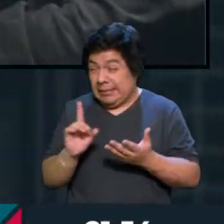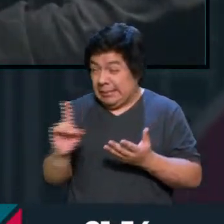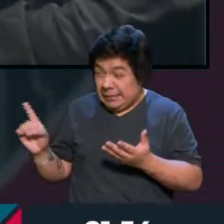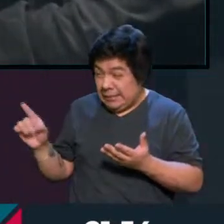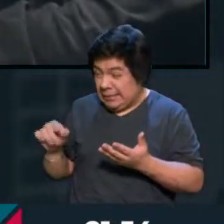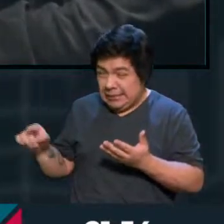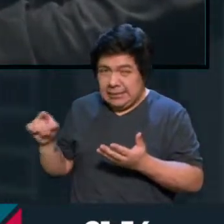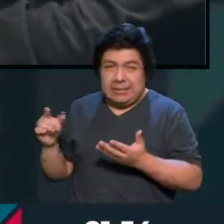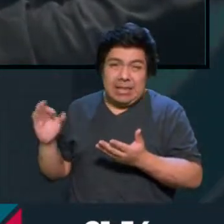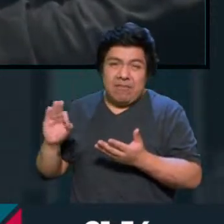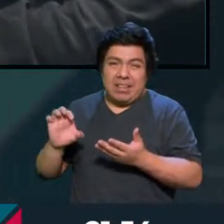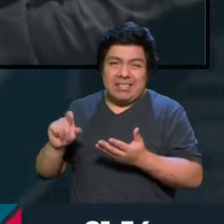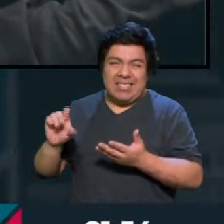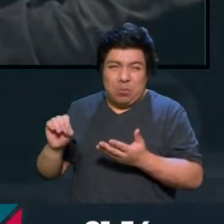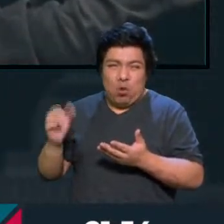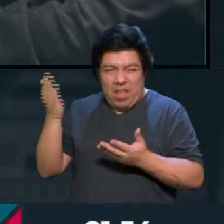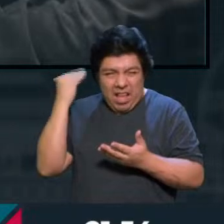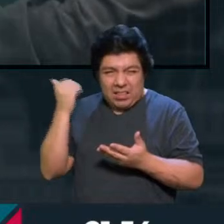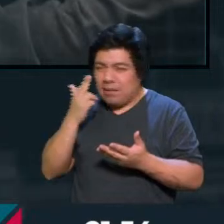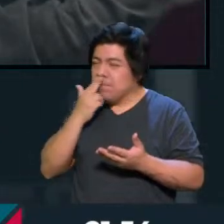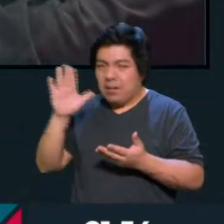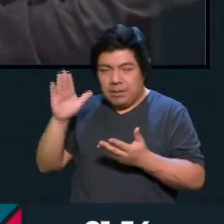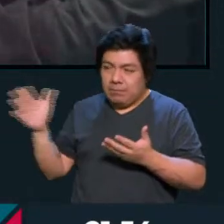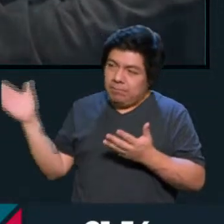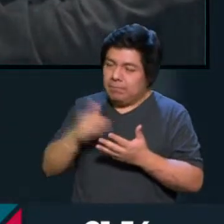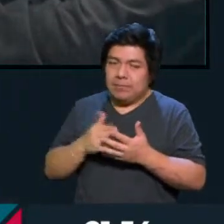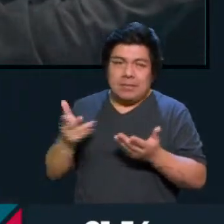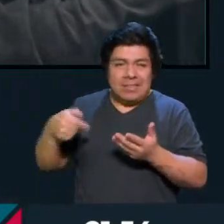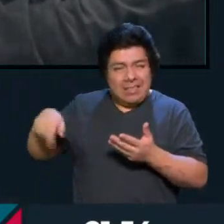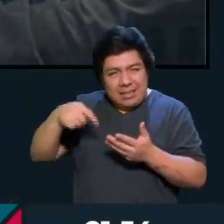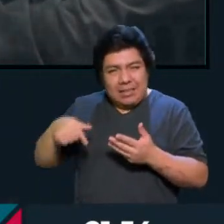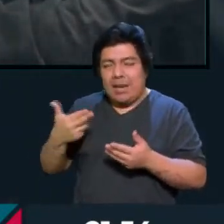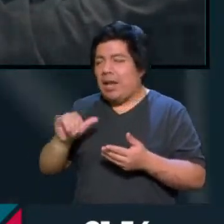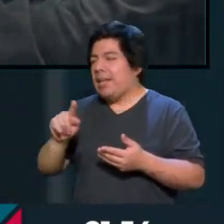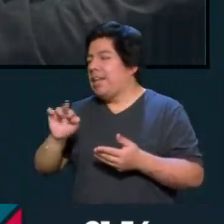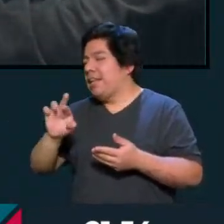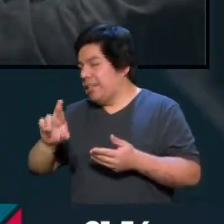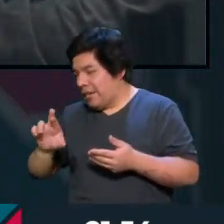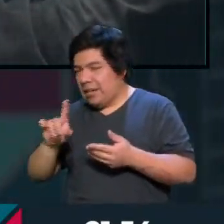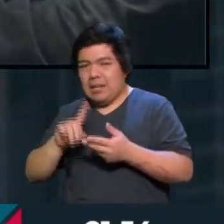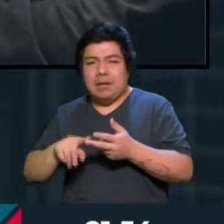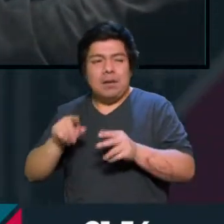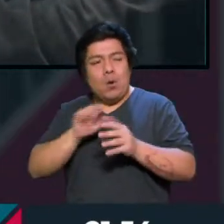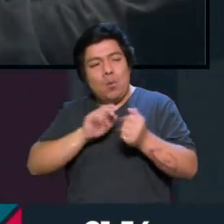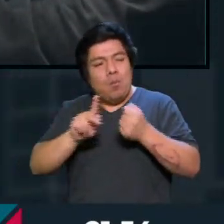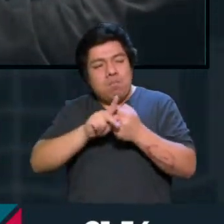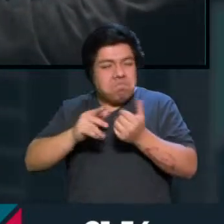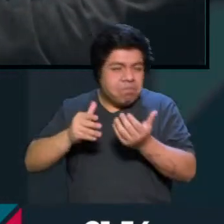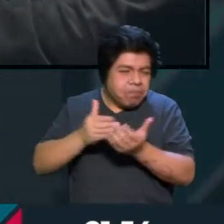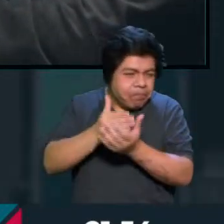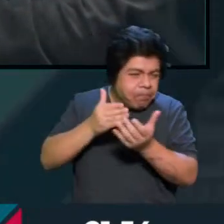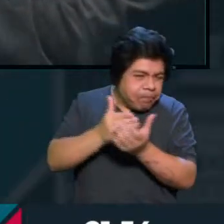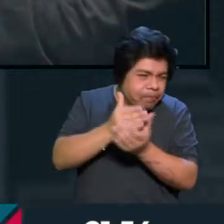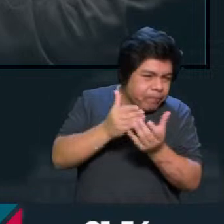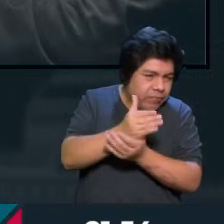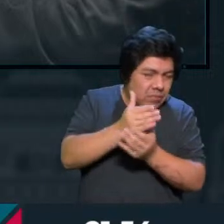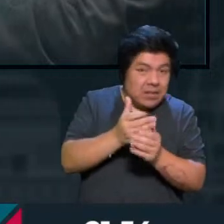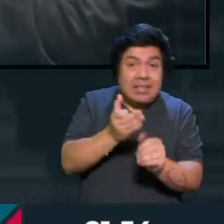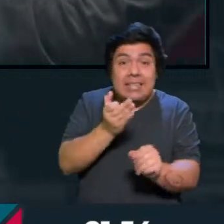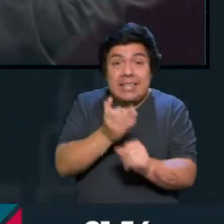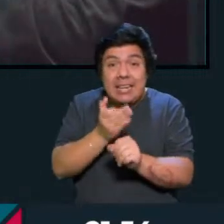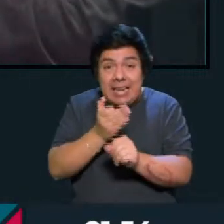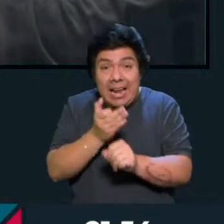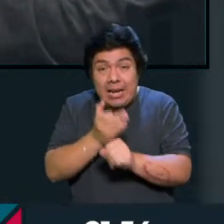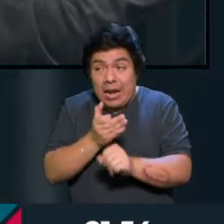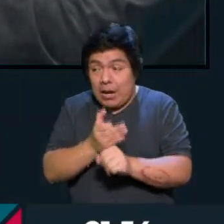del fascismo en esos momentos, de Hitler y sus huestes invadiendo un país, y que ahora, mi querido Ale, pues